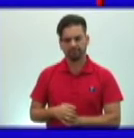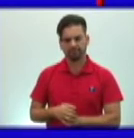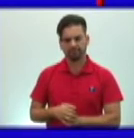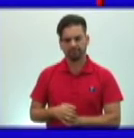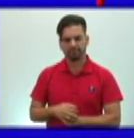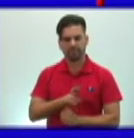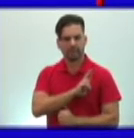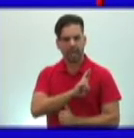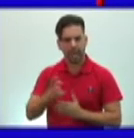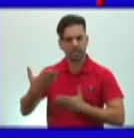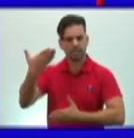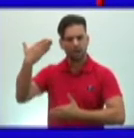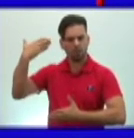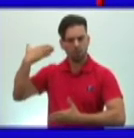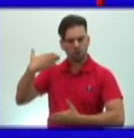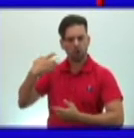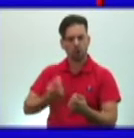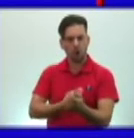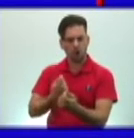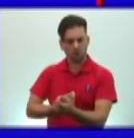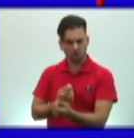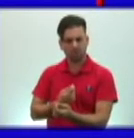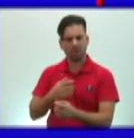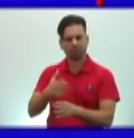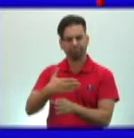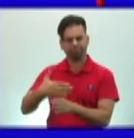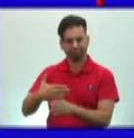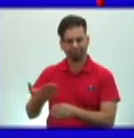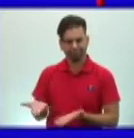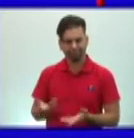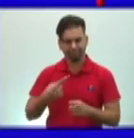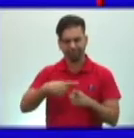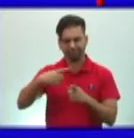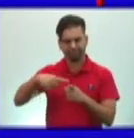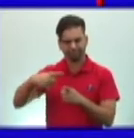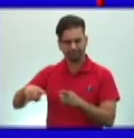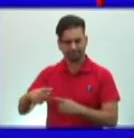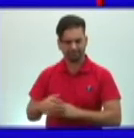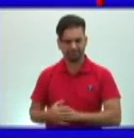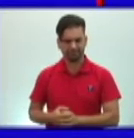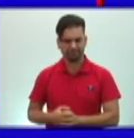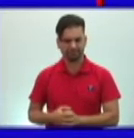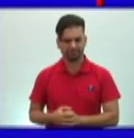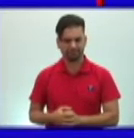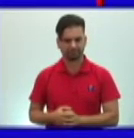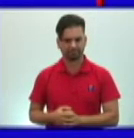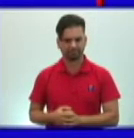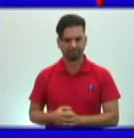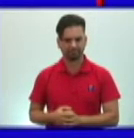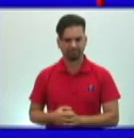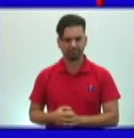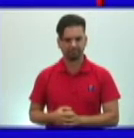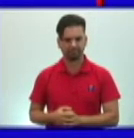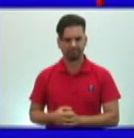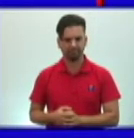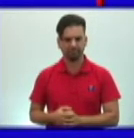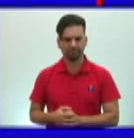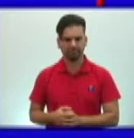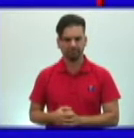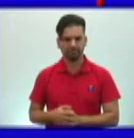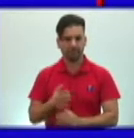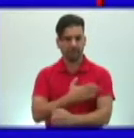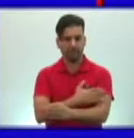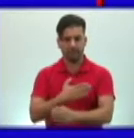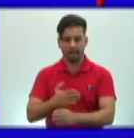asaltantes, a los diferentes problemas y obstáculos que tuvieron en la larga trayectoria de su lucha revolucionaria hasta llegar